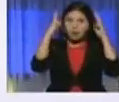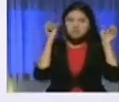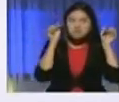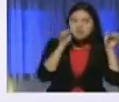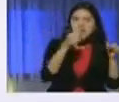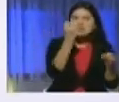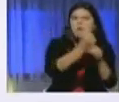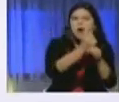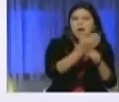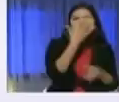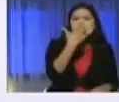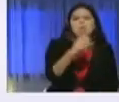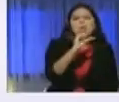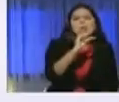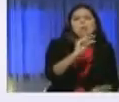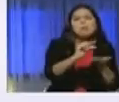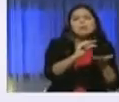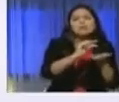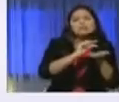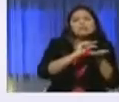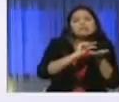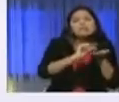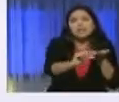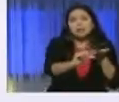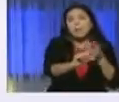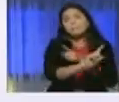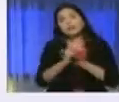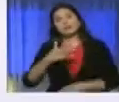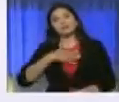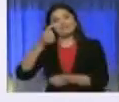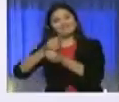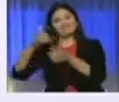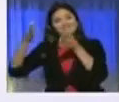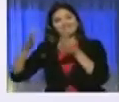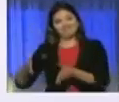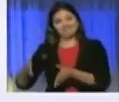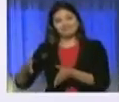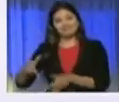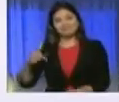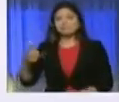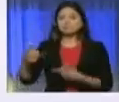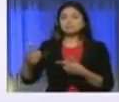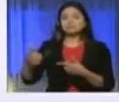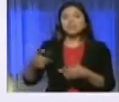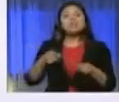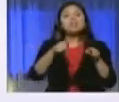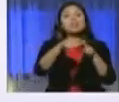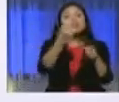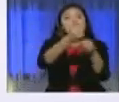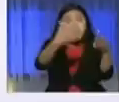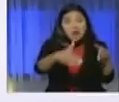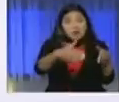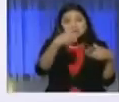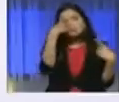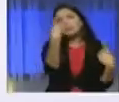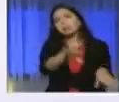tengan salarios de hambre, y la clase obrera que ve a ver qué hace. Y el modelo